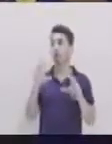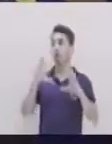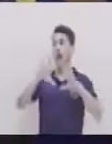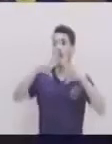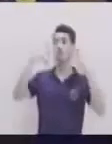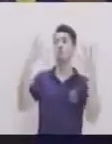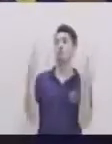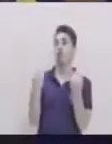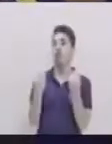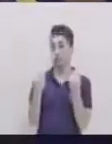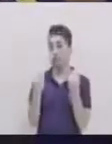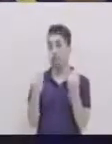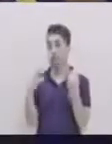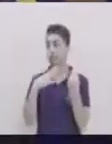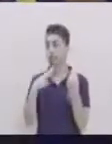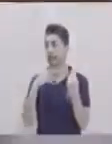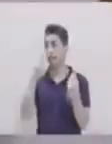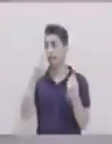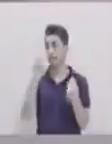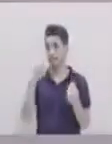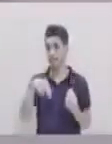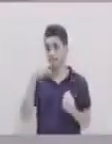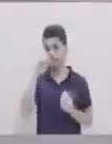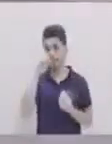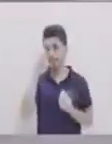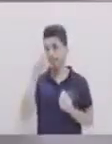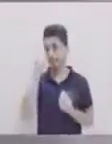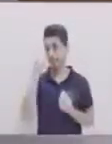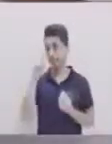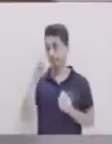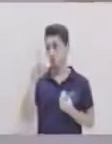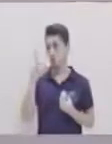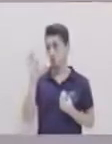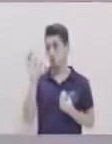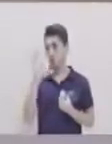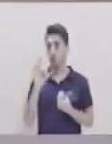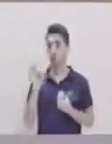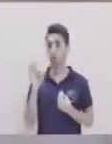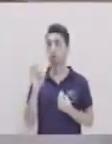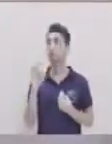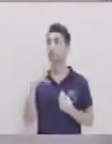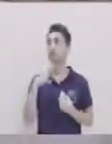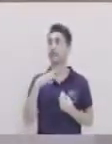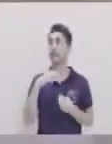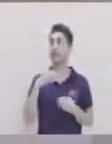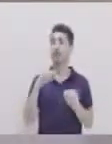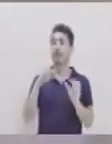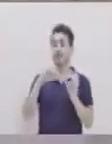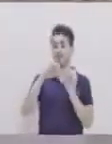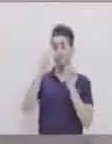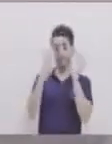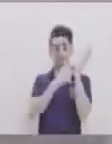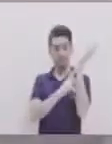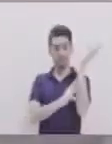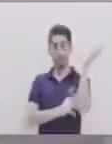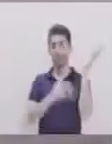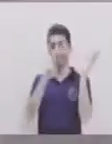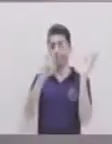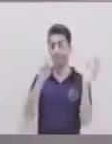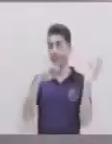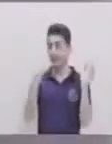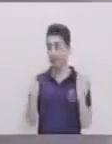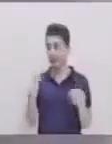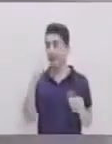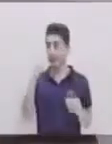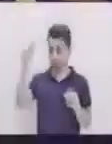afuera, solamente en la parte de adentro. Las venas, la vena pulmonar, la aorta, la vena cava superior, la vena